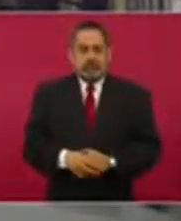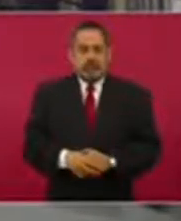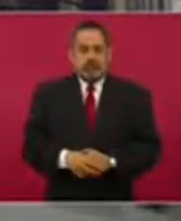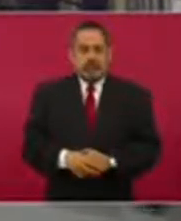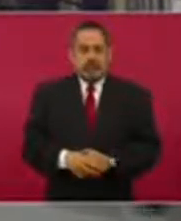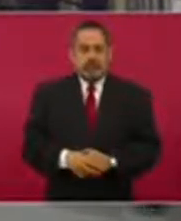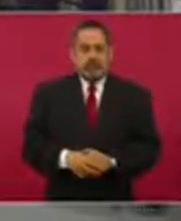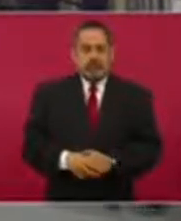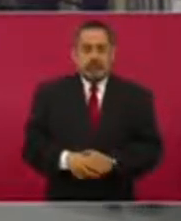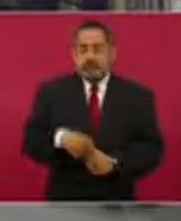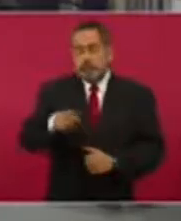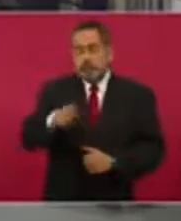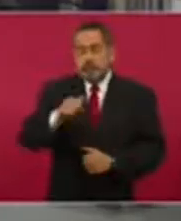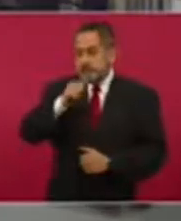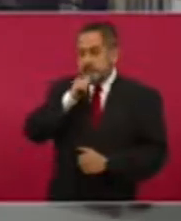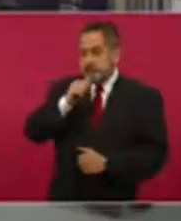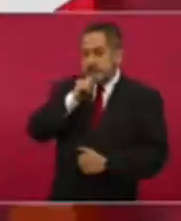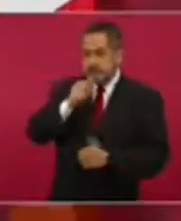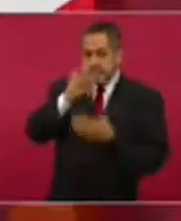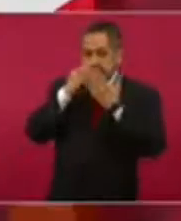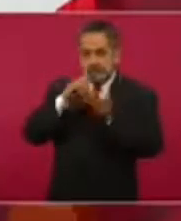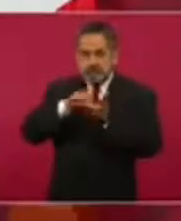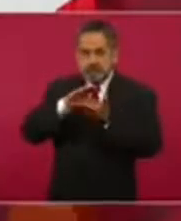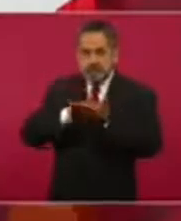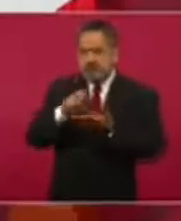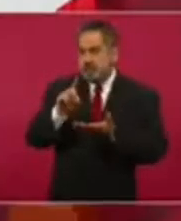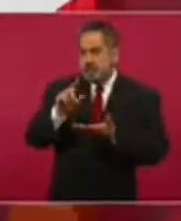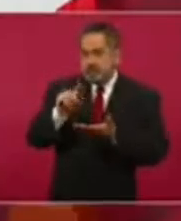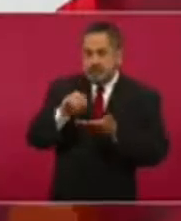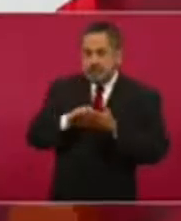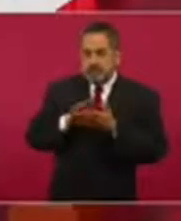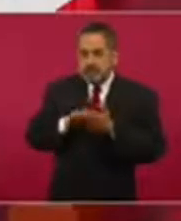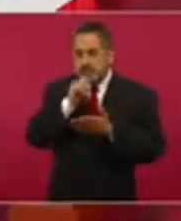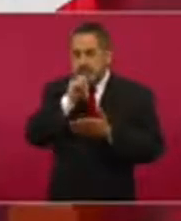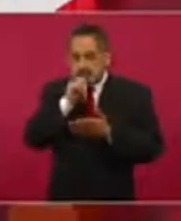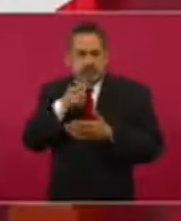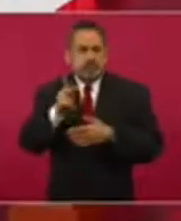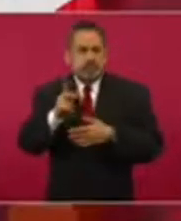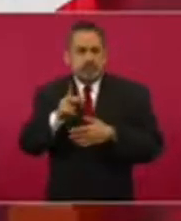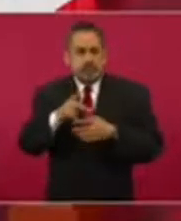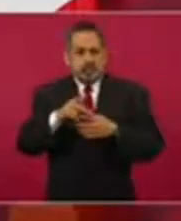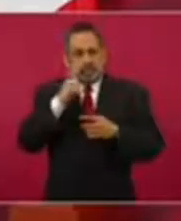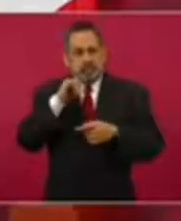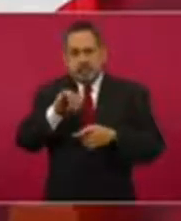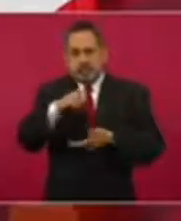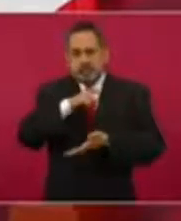Todavía no tenemos más datos, pero sí vamos a adquirir.